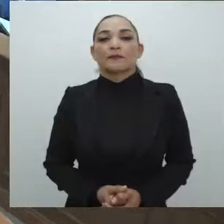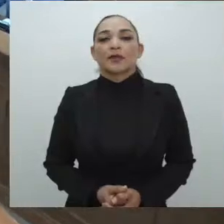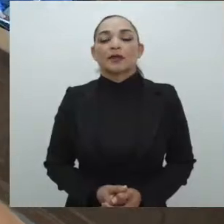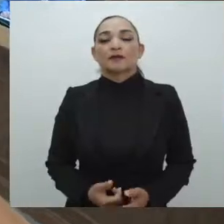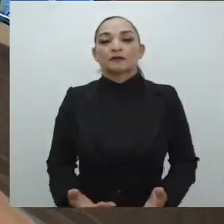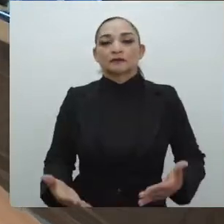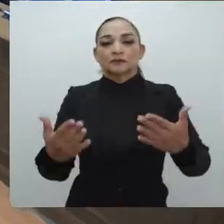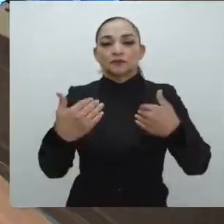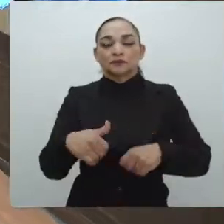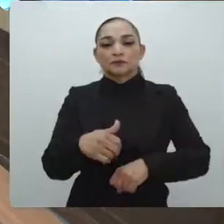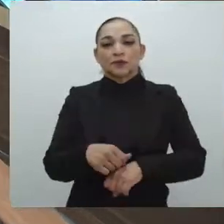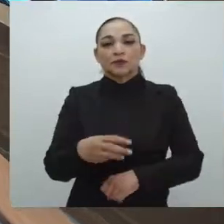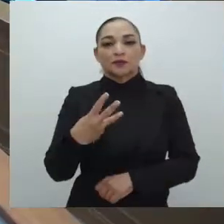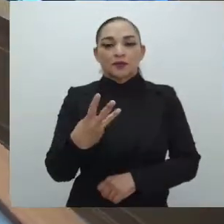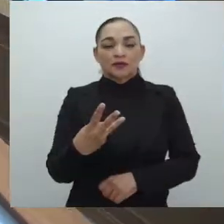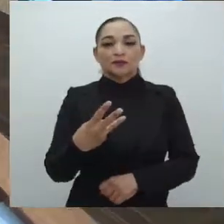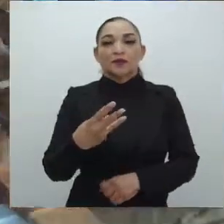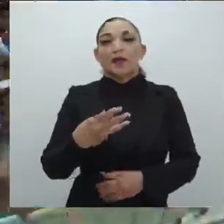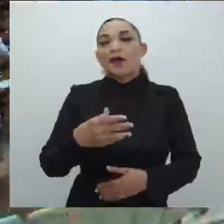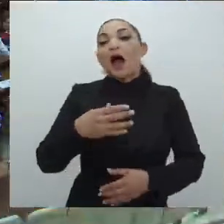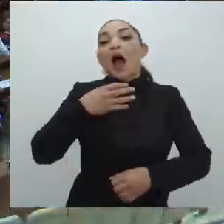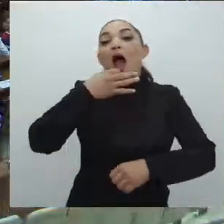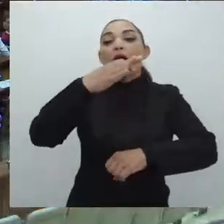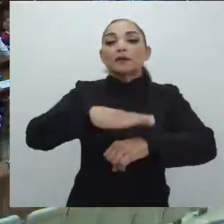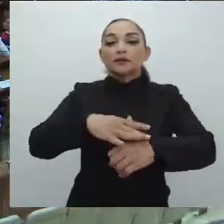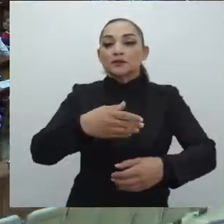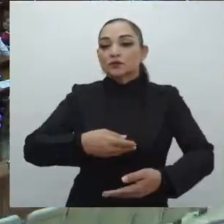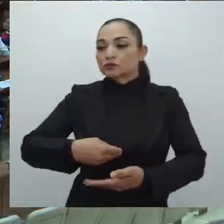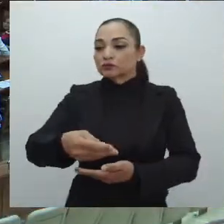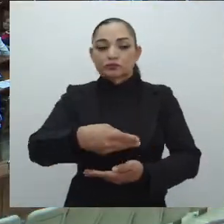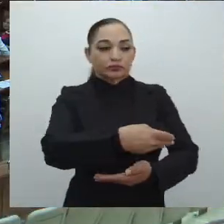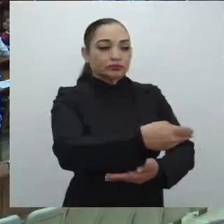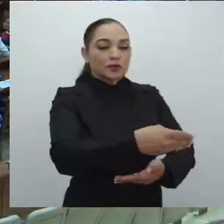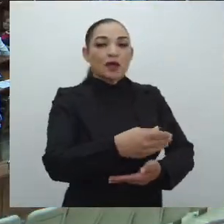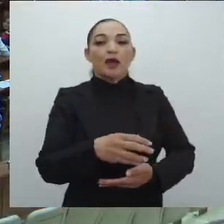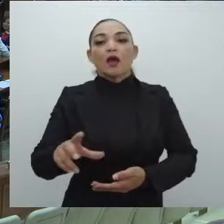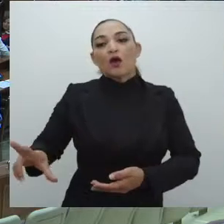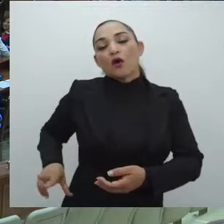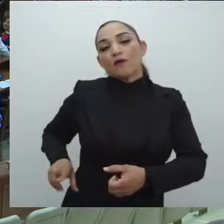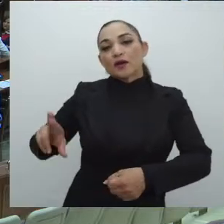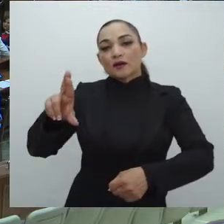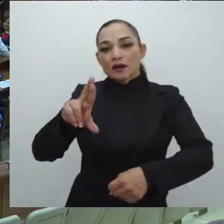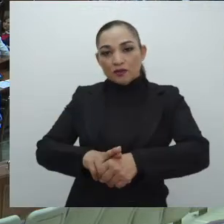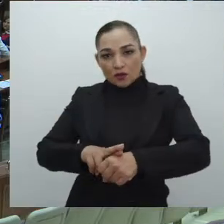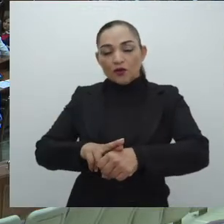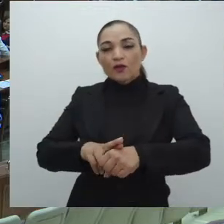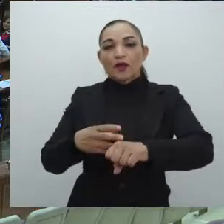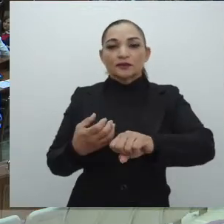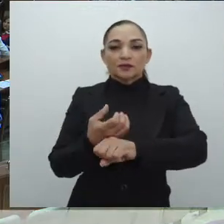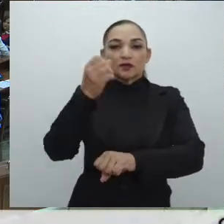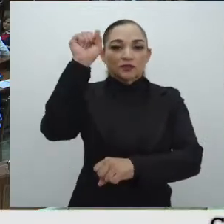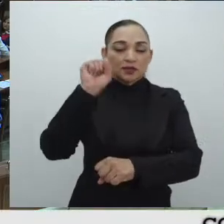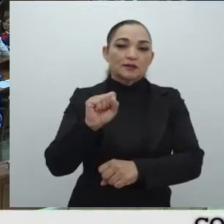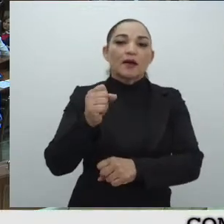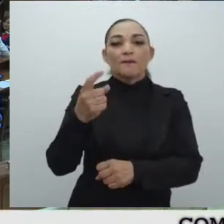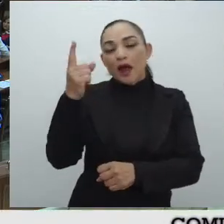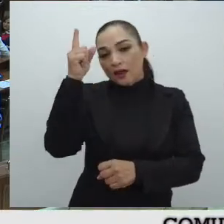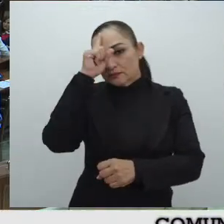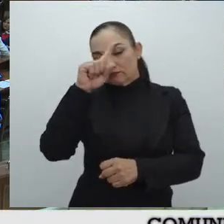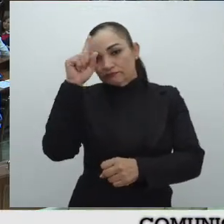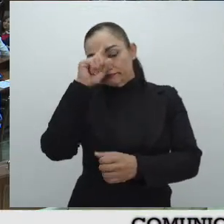Punto número 3, comunicados. Comunicado del Ejecutivo del Estado remitiendo observaciones